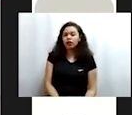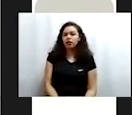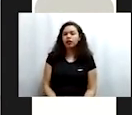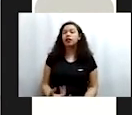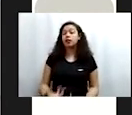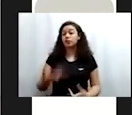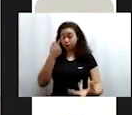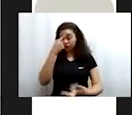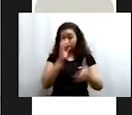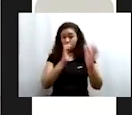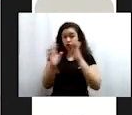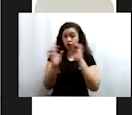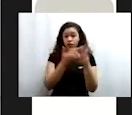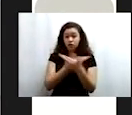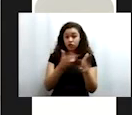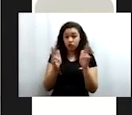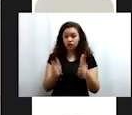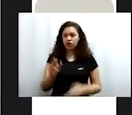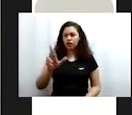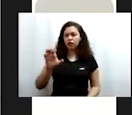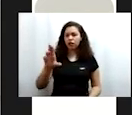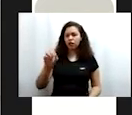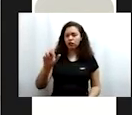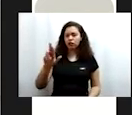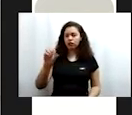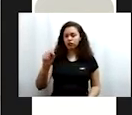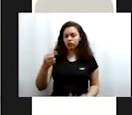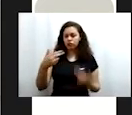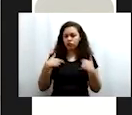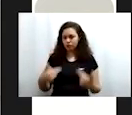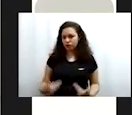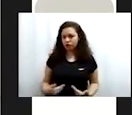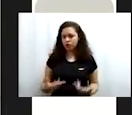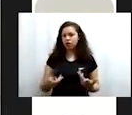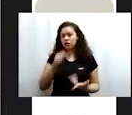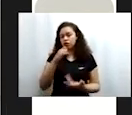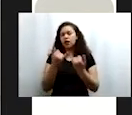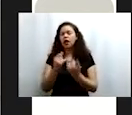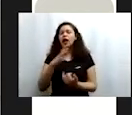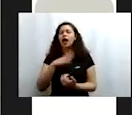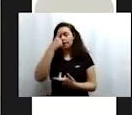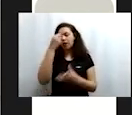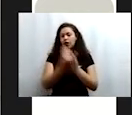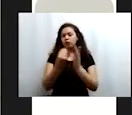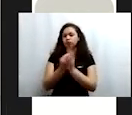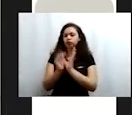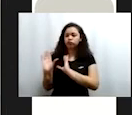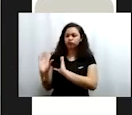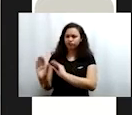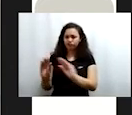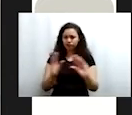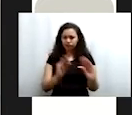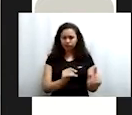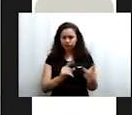comunicar Recursos Humanos, tiene que ver a lo mejor con una capacitación, a